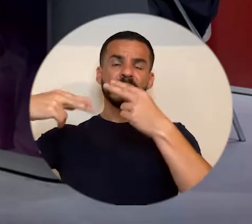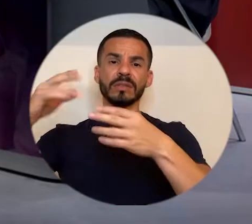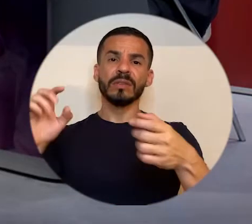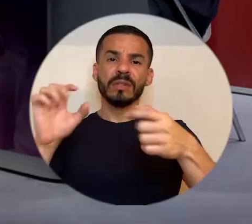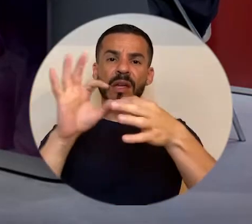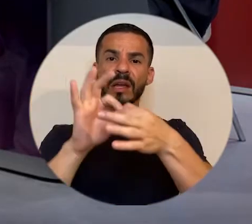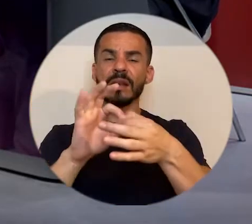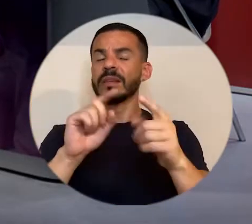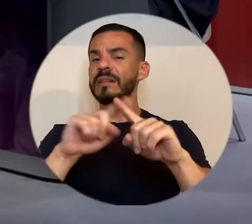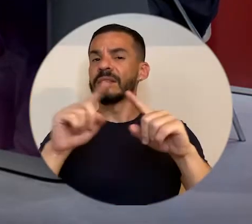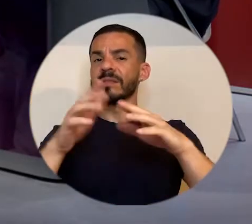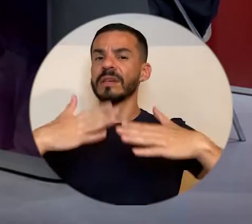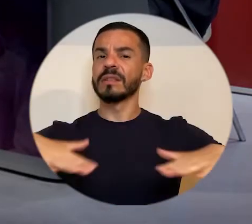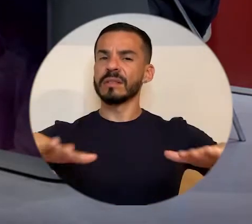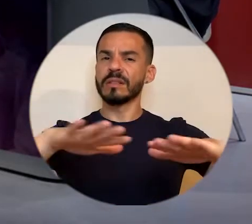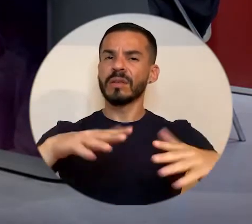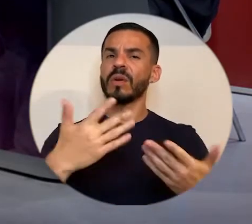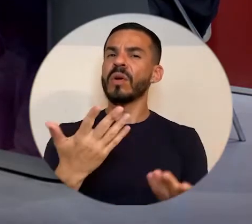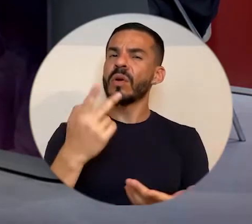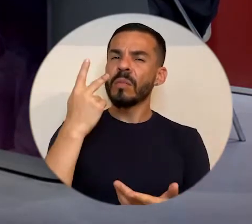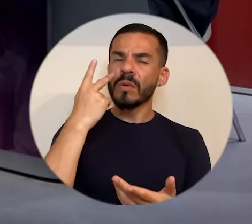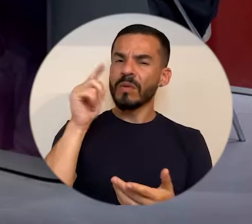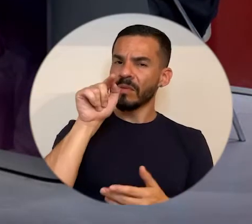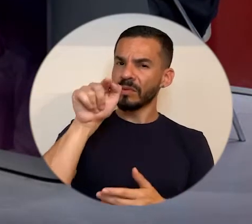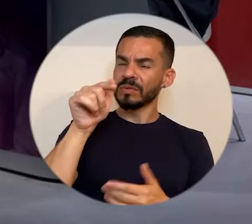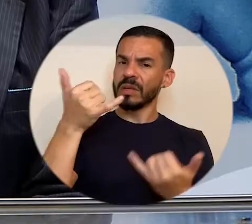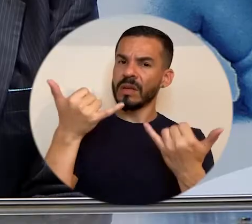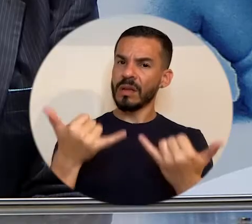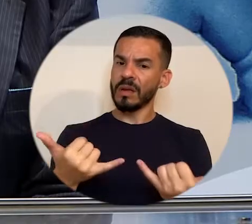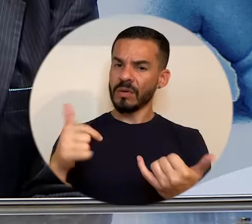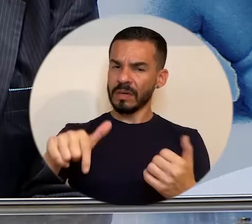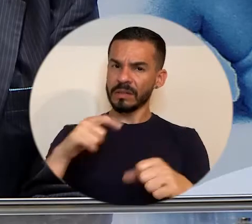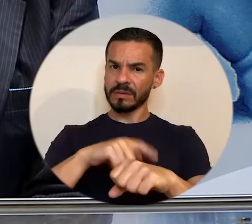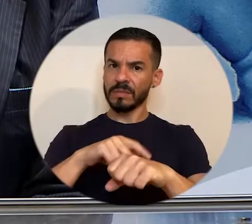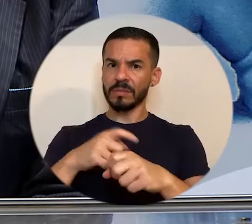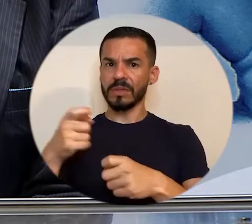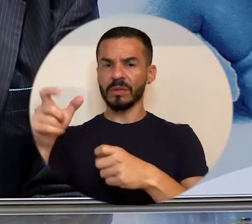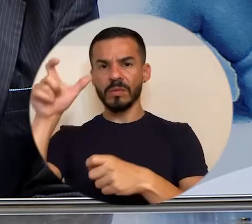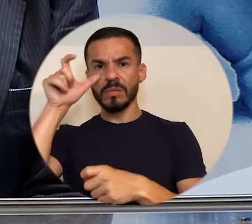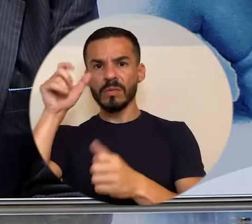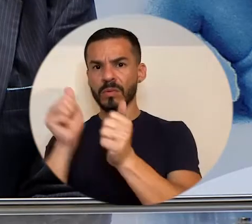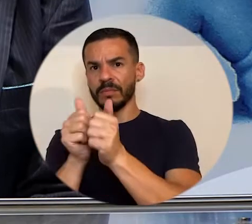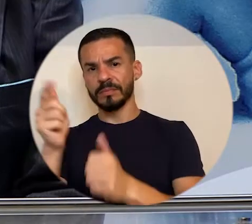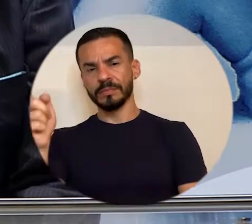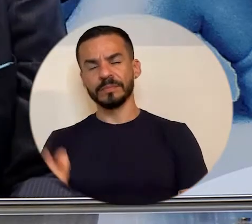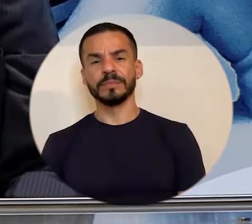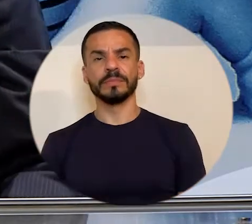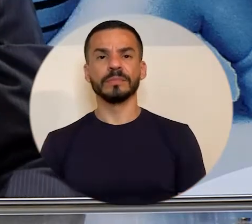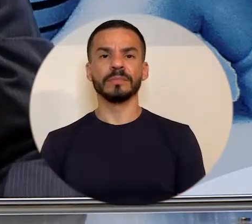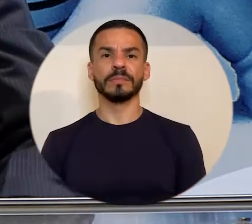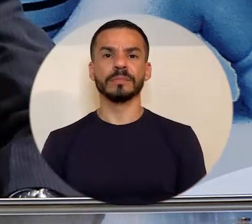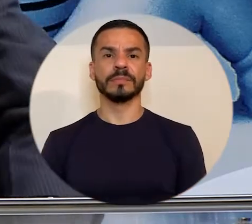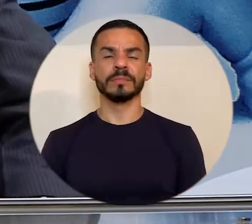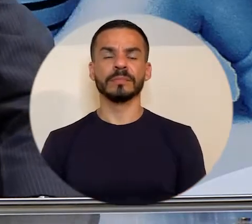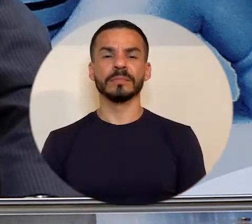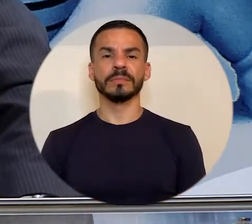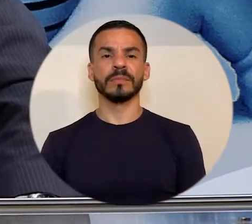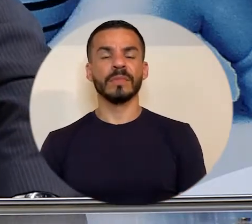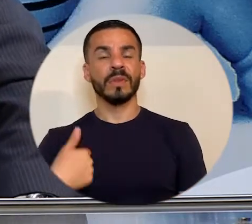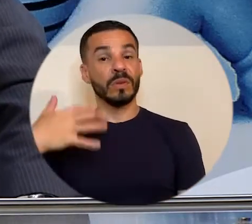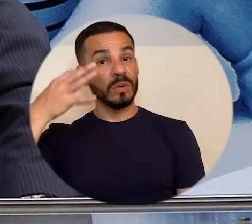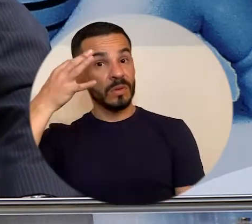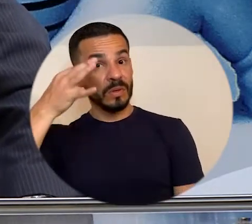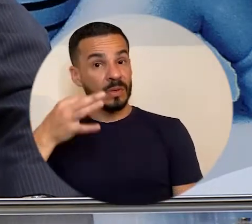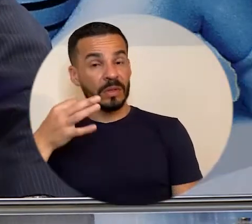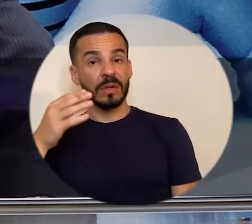alianzas en diferentes campos. ¿Cómo lo visualiza usted ahora en esta era Biden? Bueno,